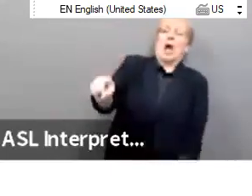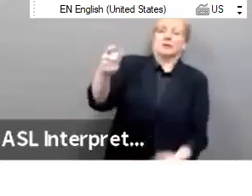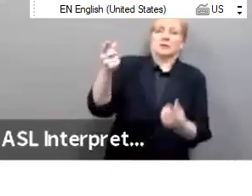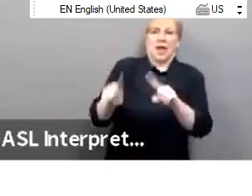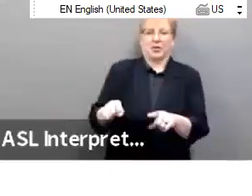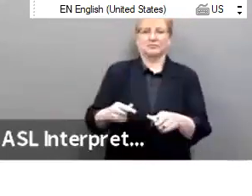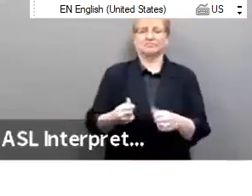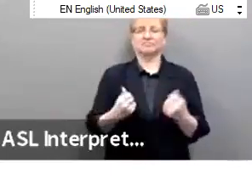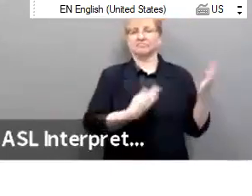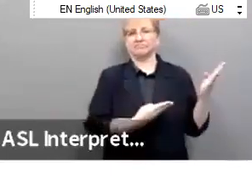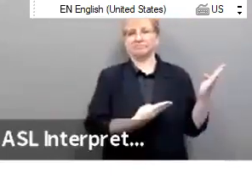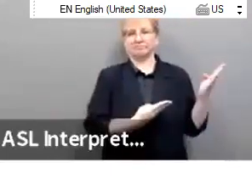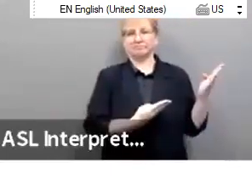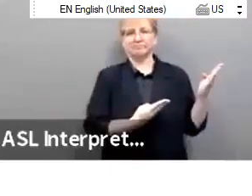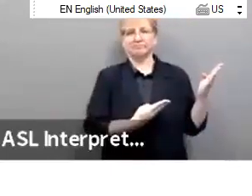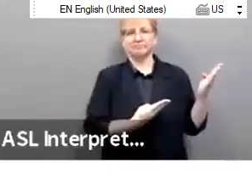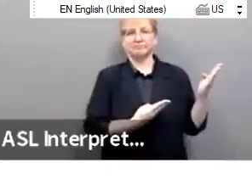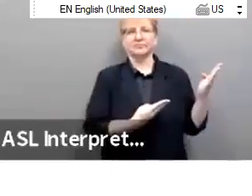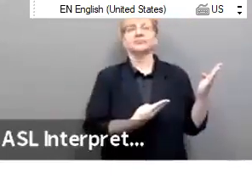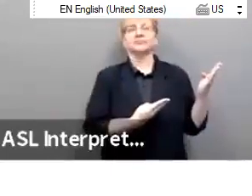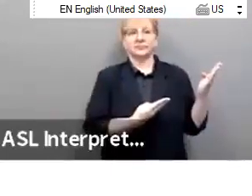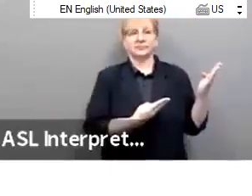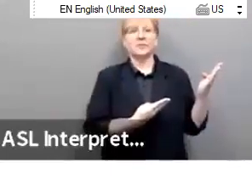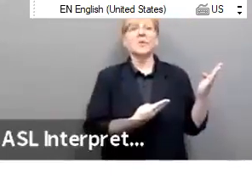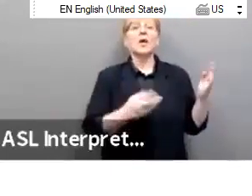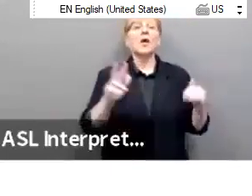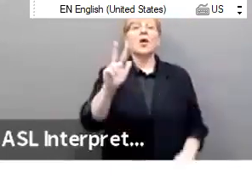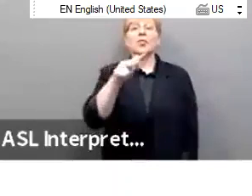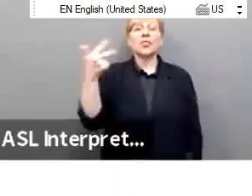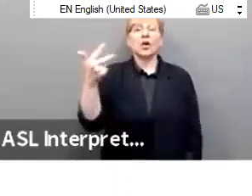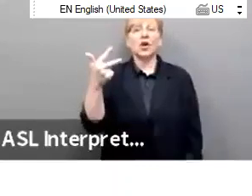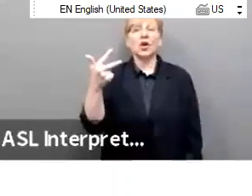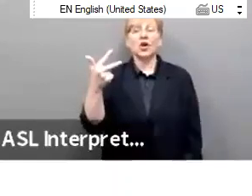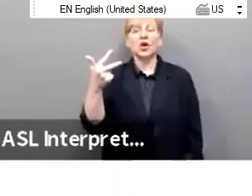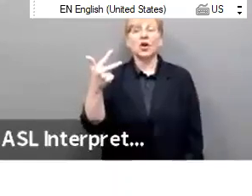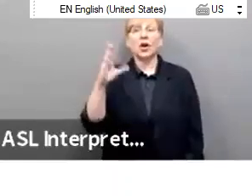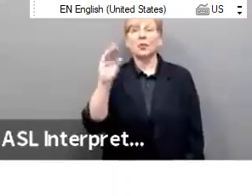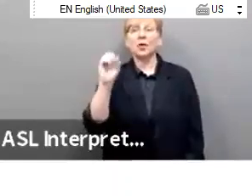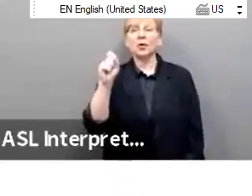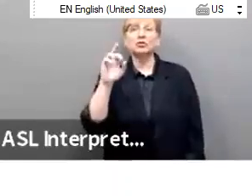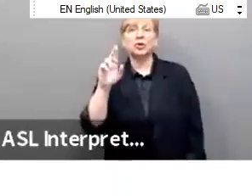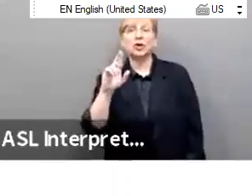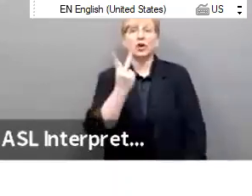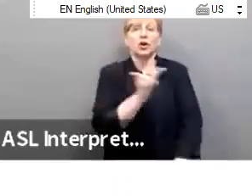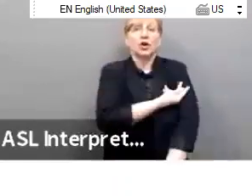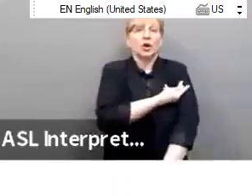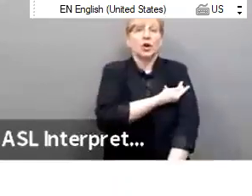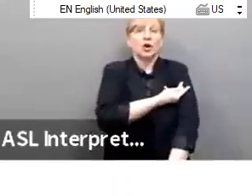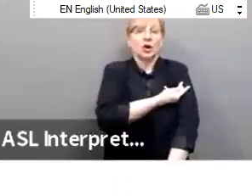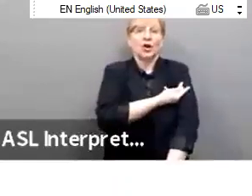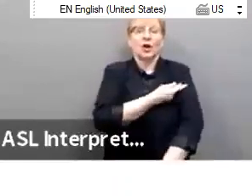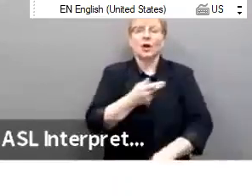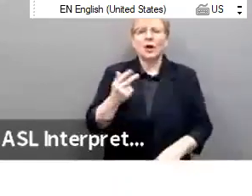llegado. Y alguna de la información que voy a compartir sobre los hospitales va a ser perturbador para ustedes e indica por qué